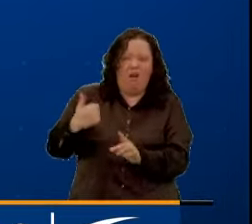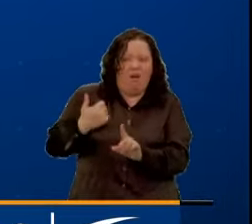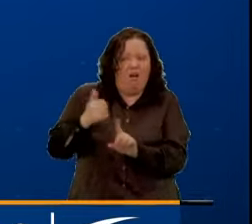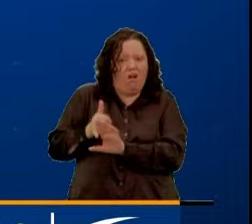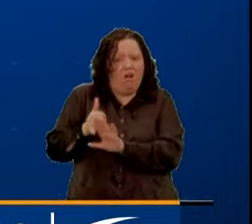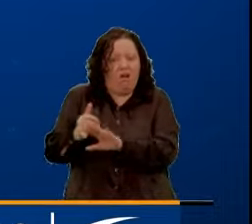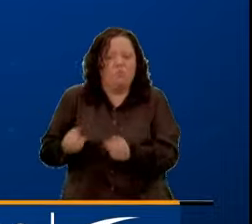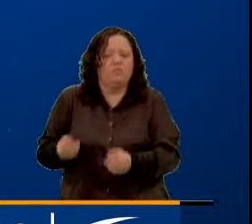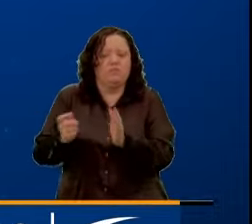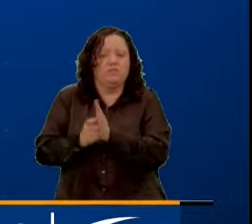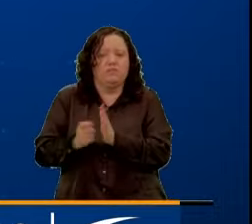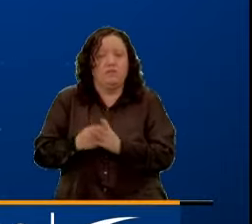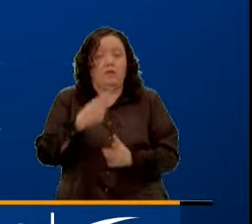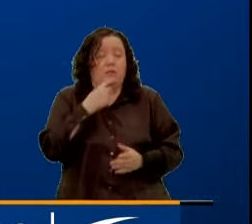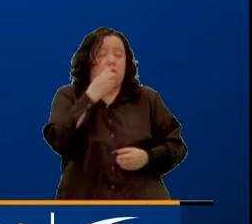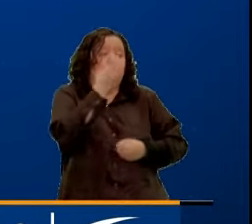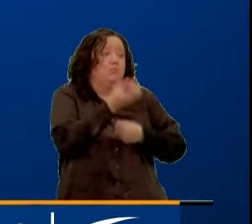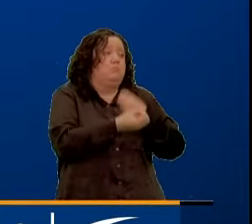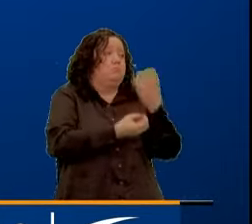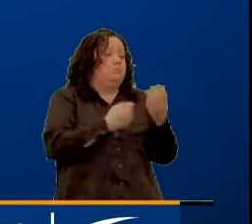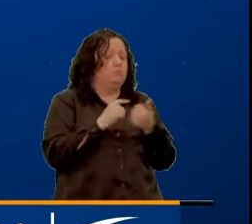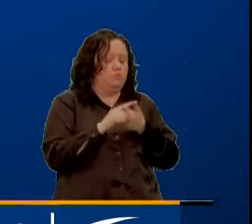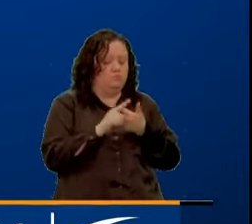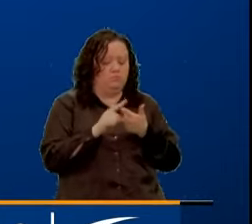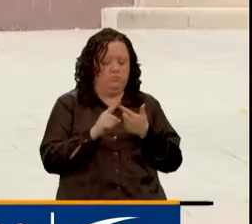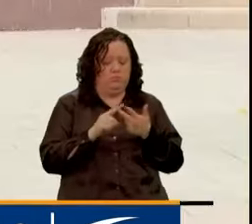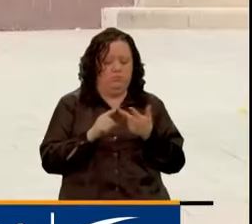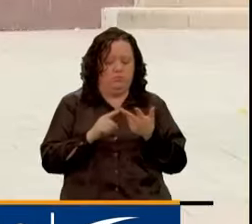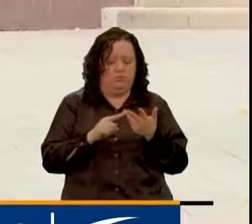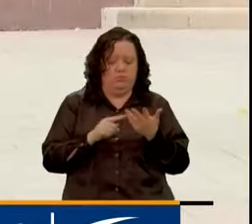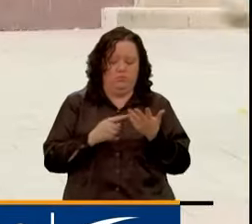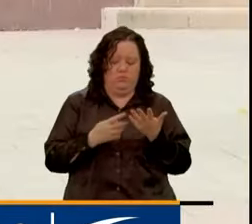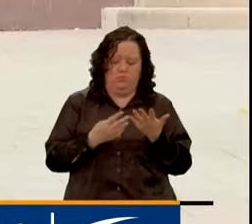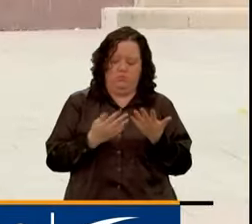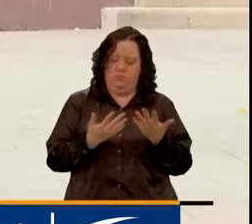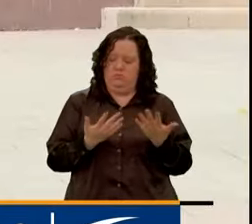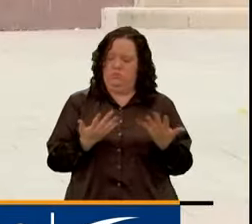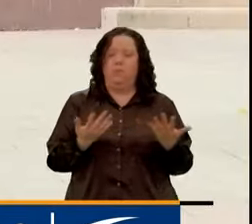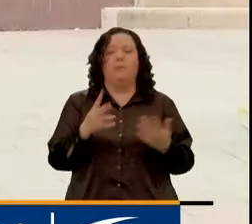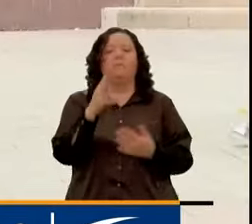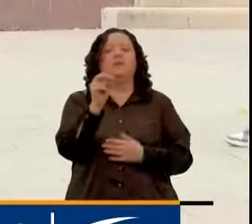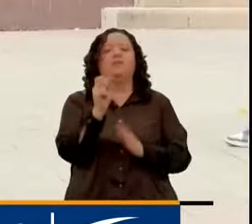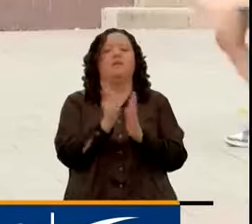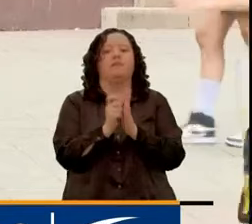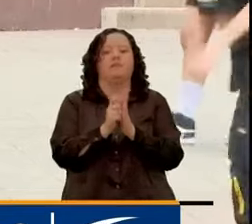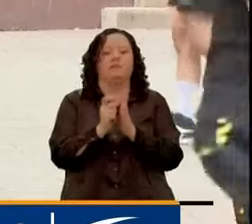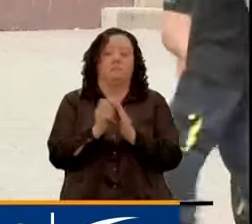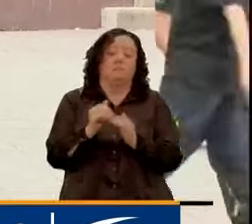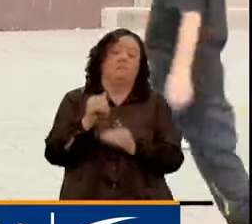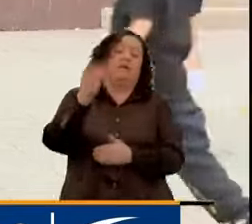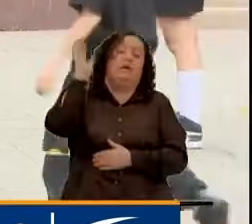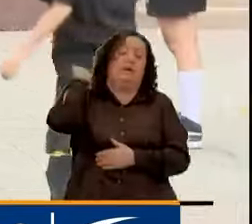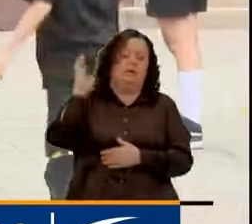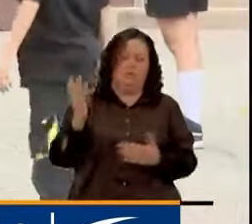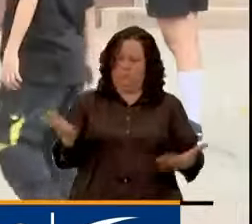abusada empezó a contar con los dedos de sus manos y contó más de 20 veces por supuesto hay rechazo por lo